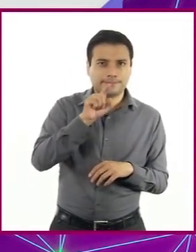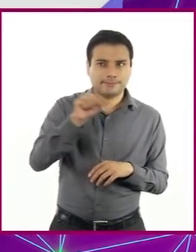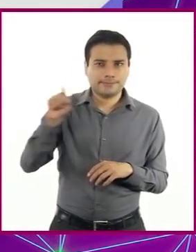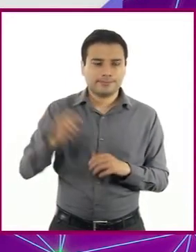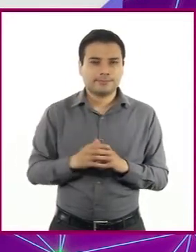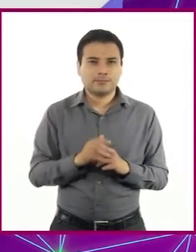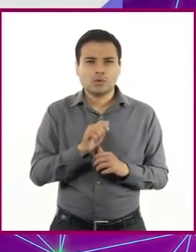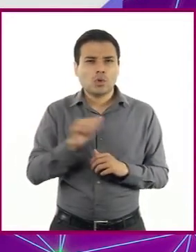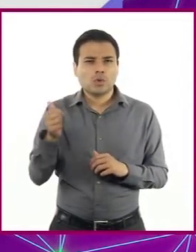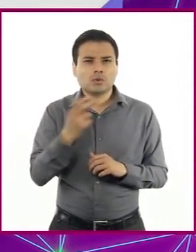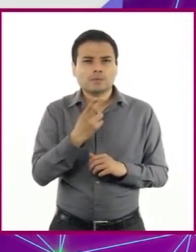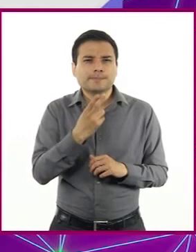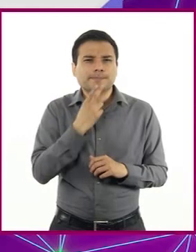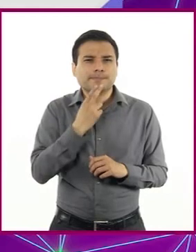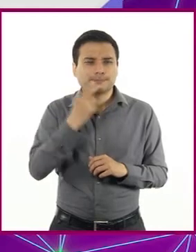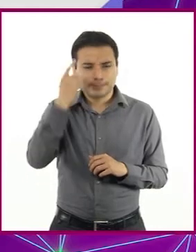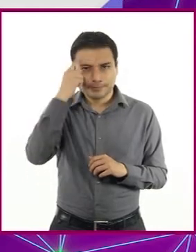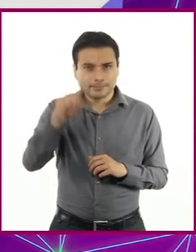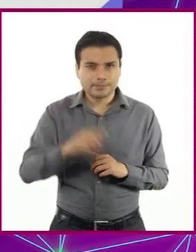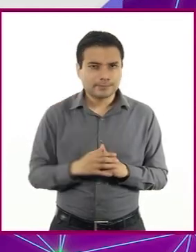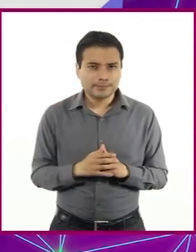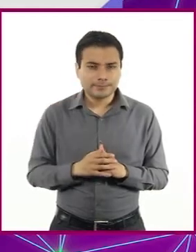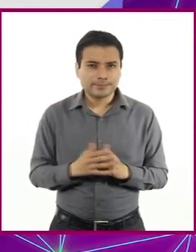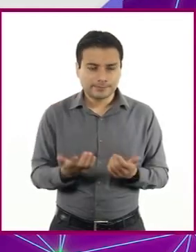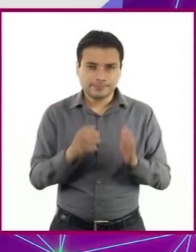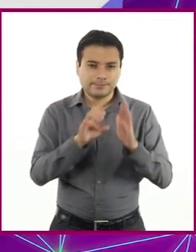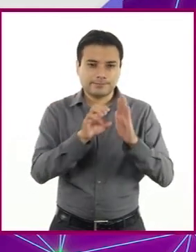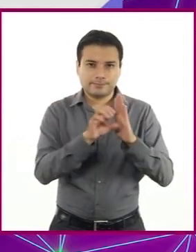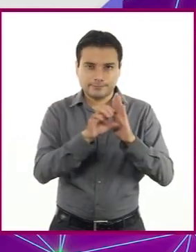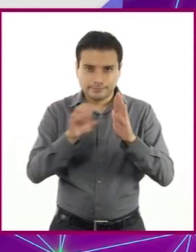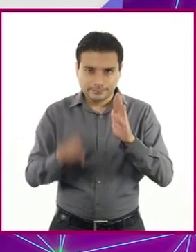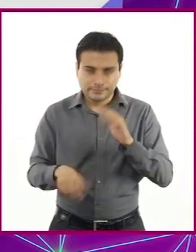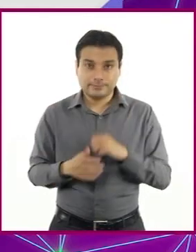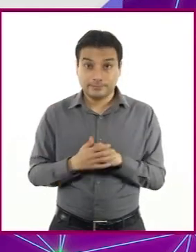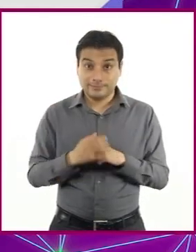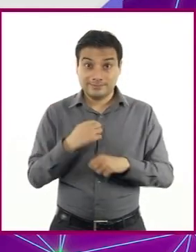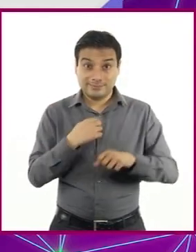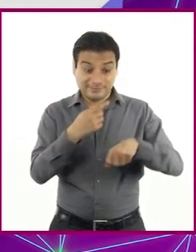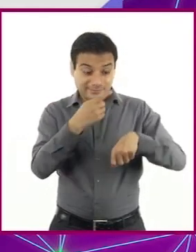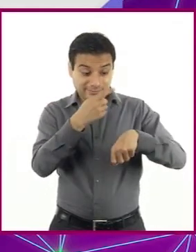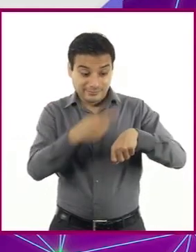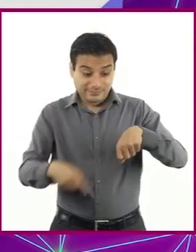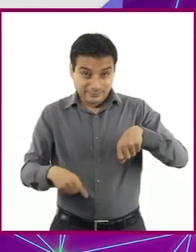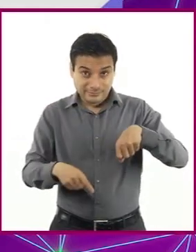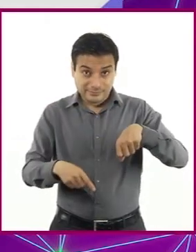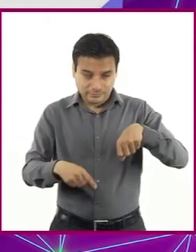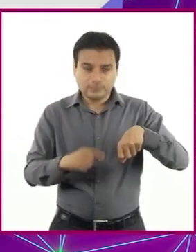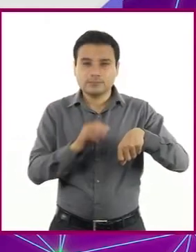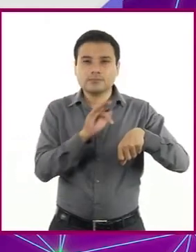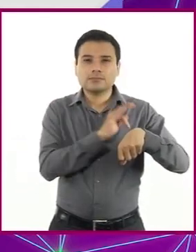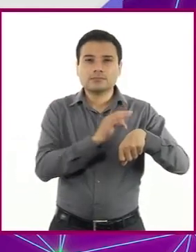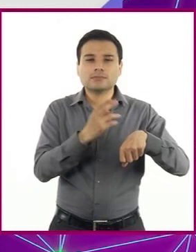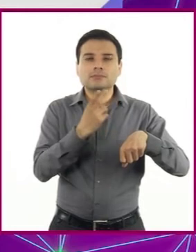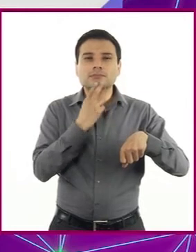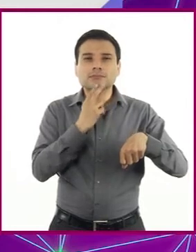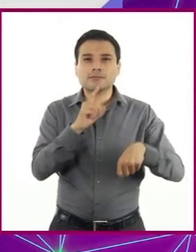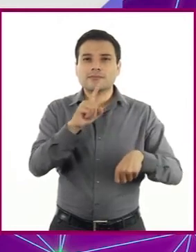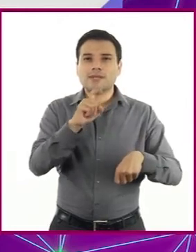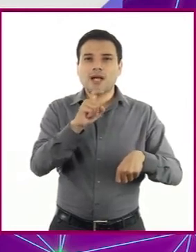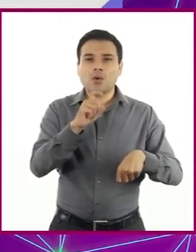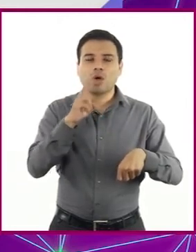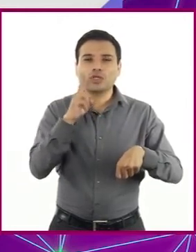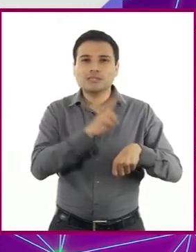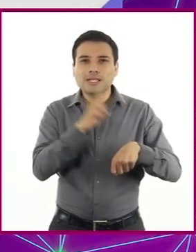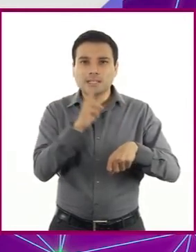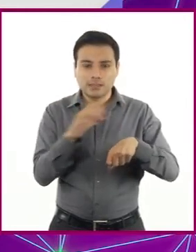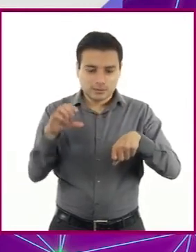las reacciones de redox es a limpiar una herida, ya que se puede aplicar agua oxigenada. Pero, ¿cuál es el